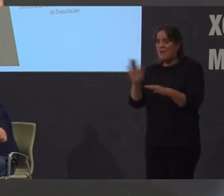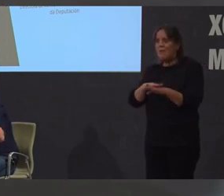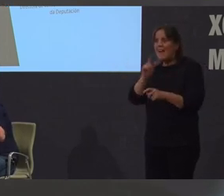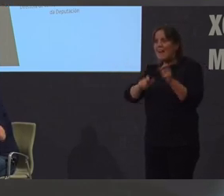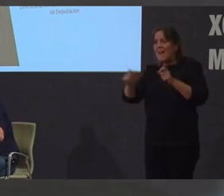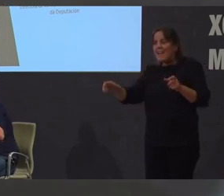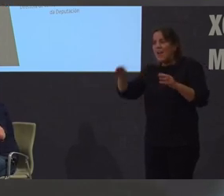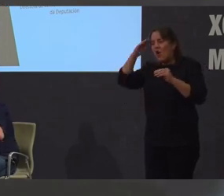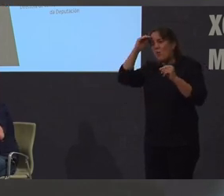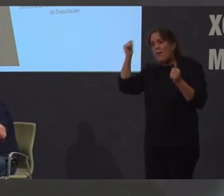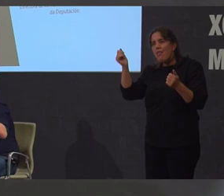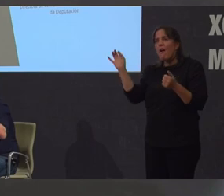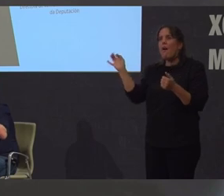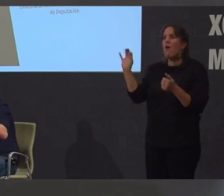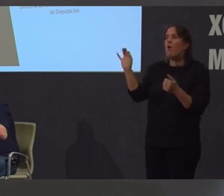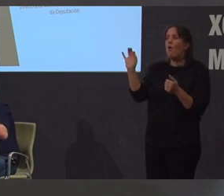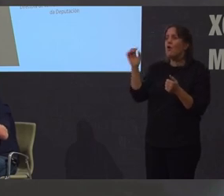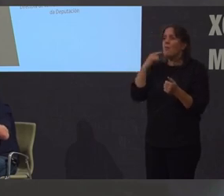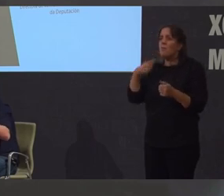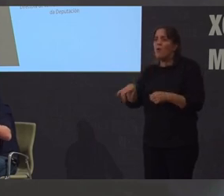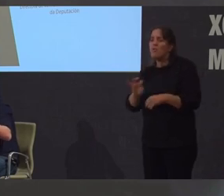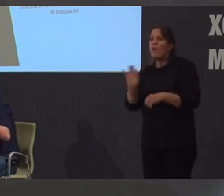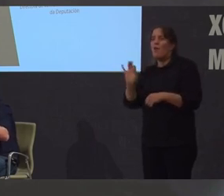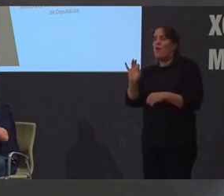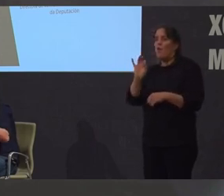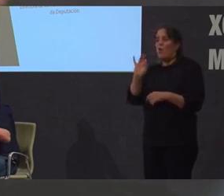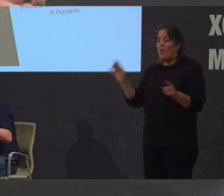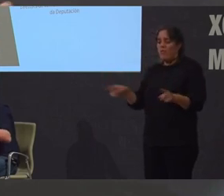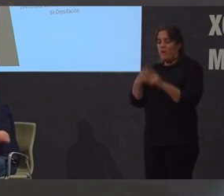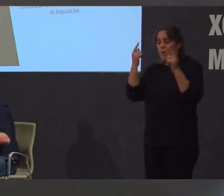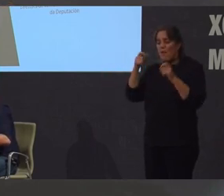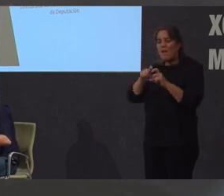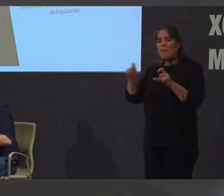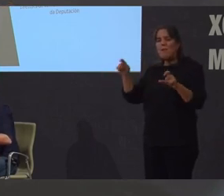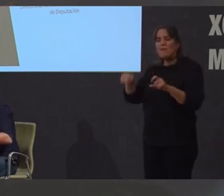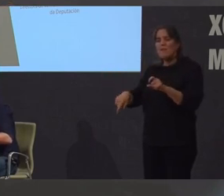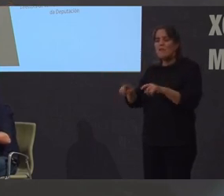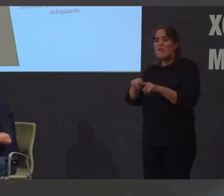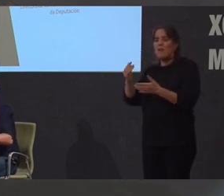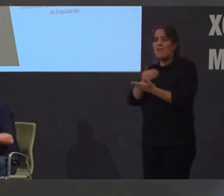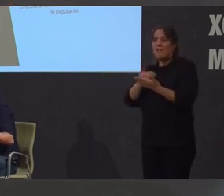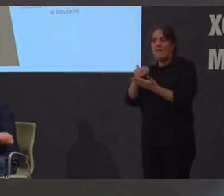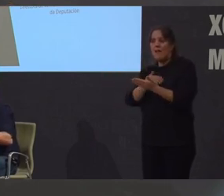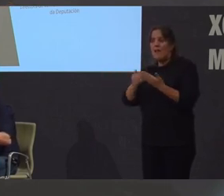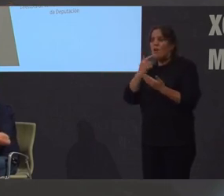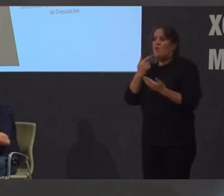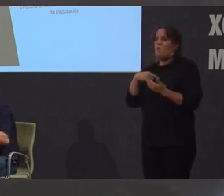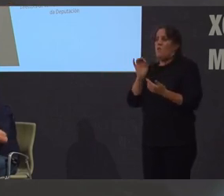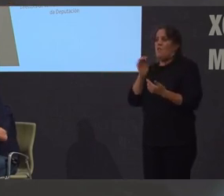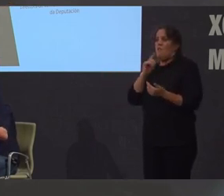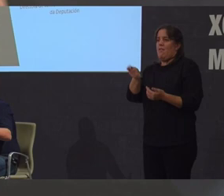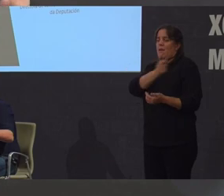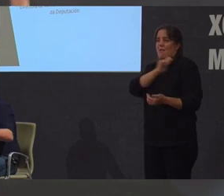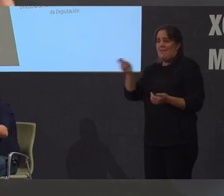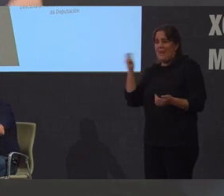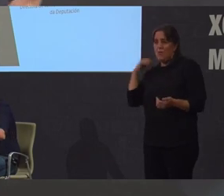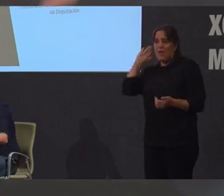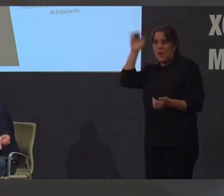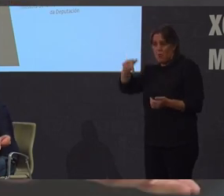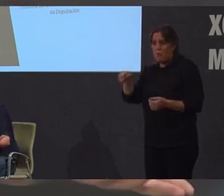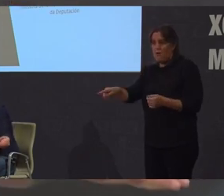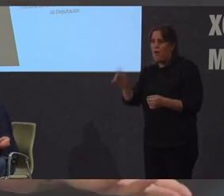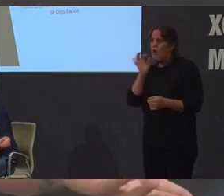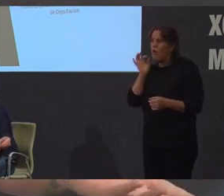que olvida o que pasa o que no le importa que aquí haya empresas que se lucraron con trabajo esclavo de republicanos, pues por lo menos decirles, oye,